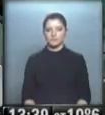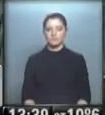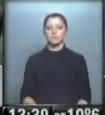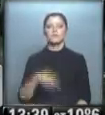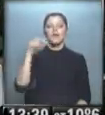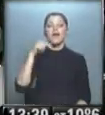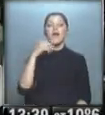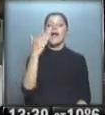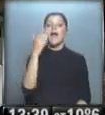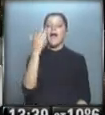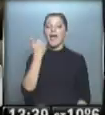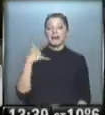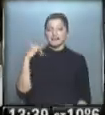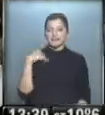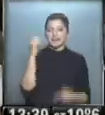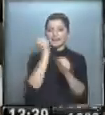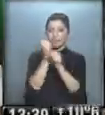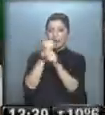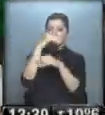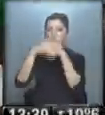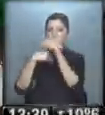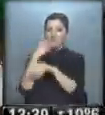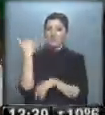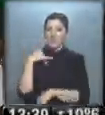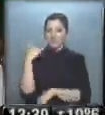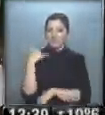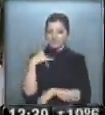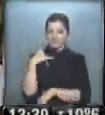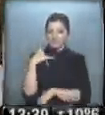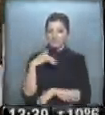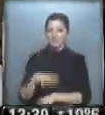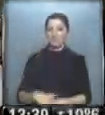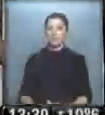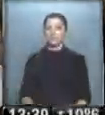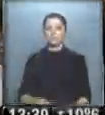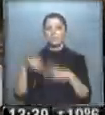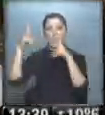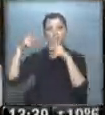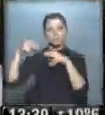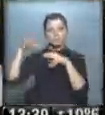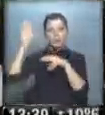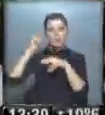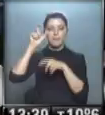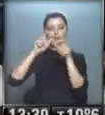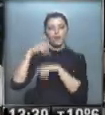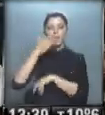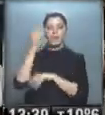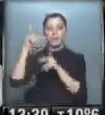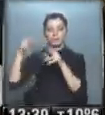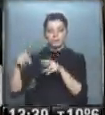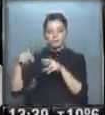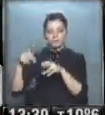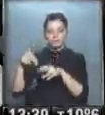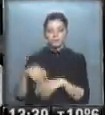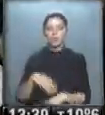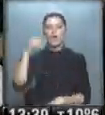Argentina trabaja y familia Argentina presid olé oé olé ol